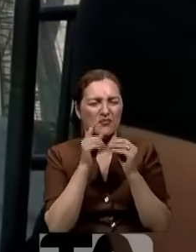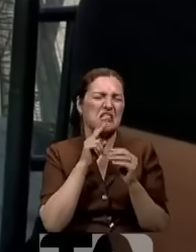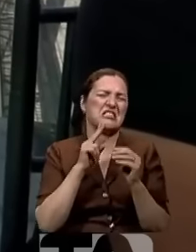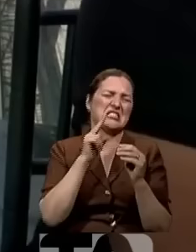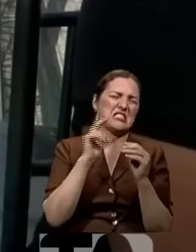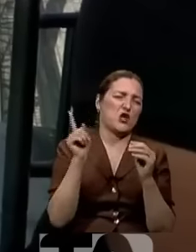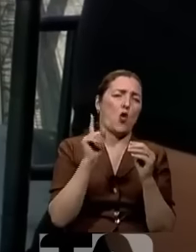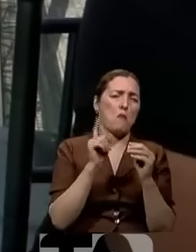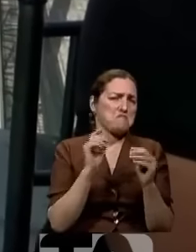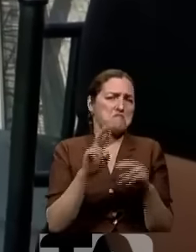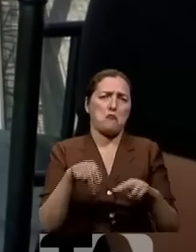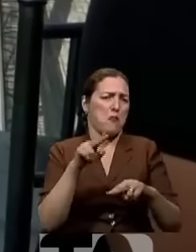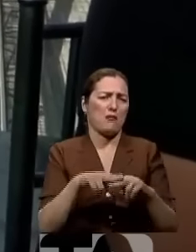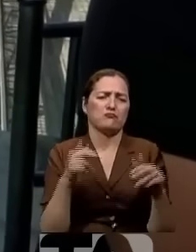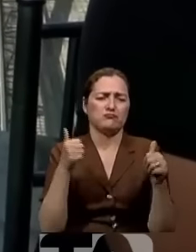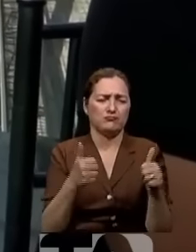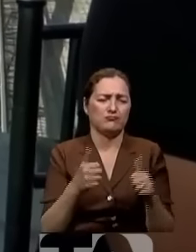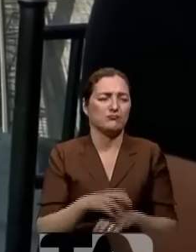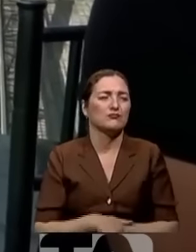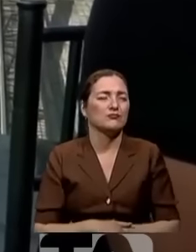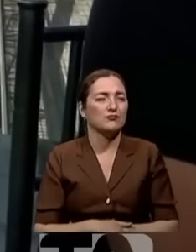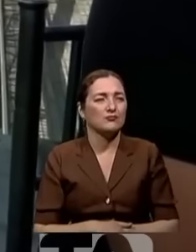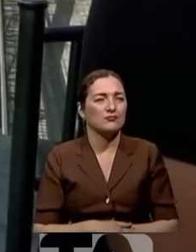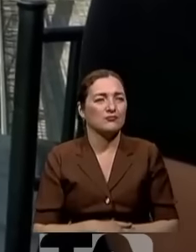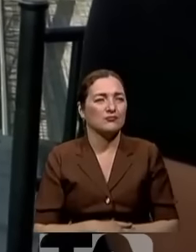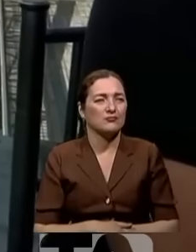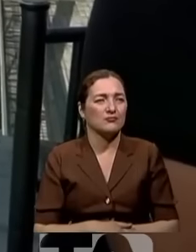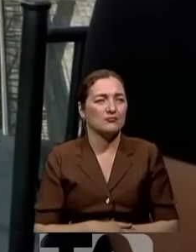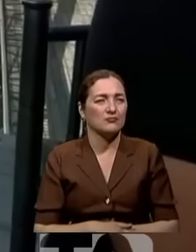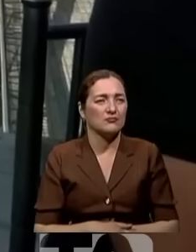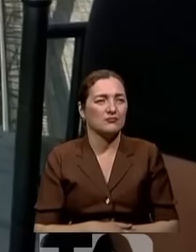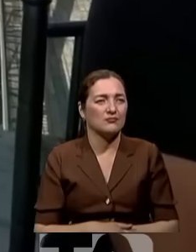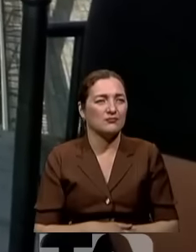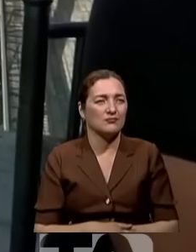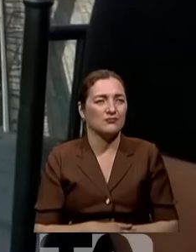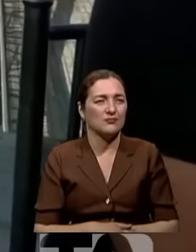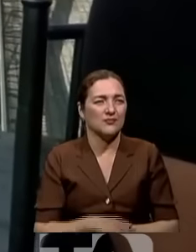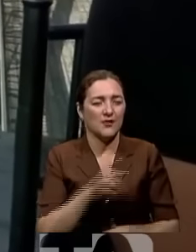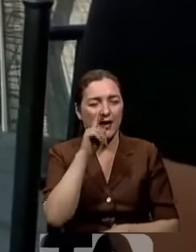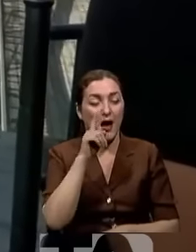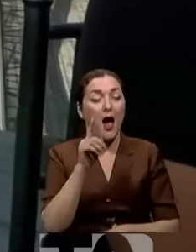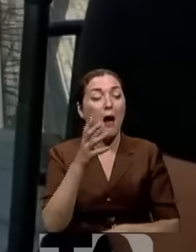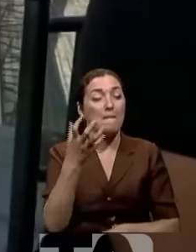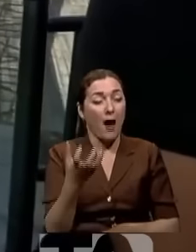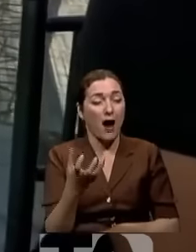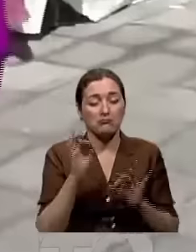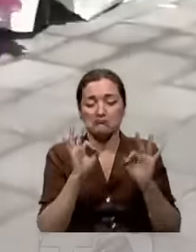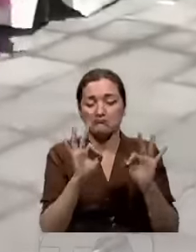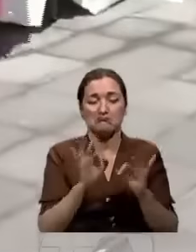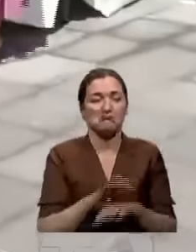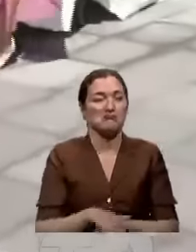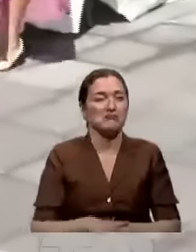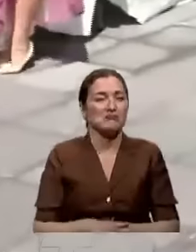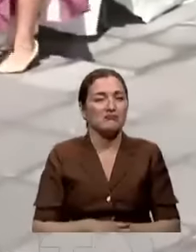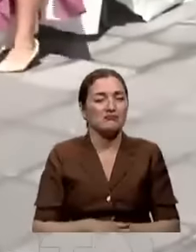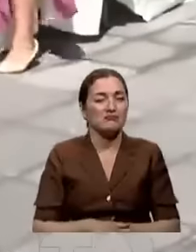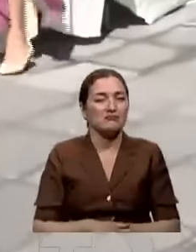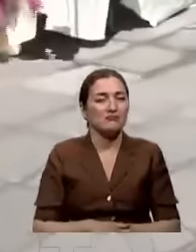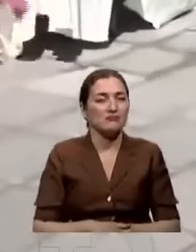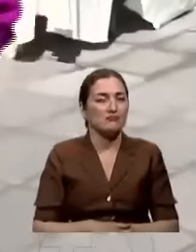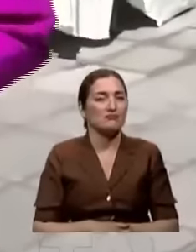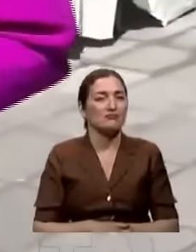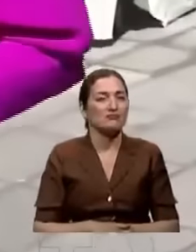tiene ese dulzor bajo para poder acompañar con ese mousse de maracuyá. El pan, 10. Muy bien. Bueno,